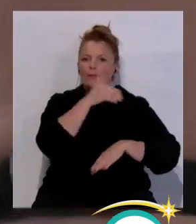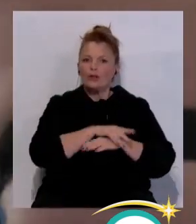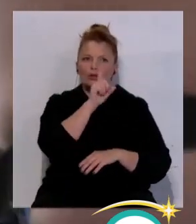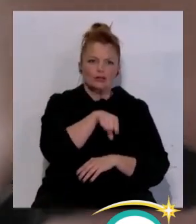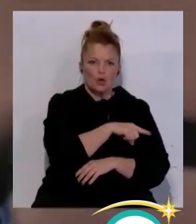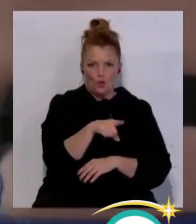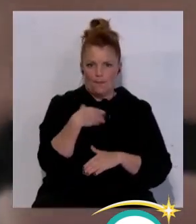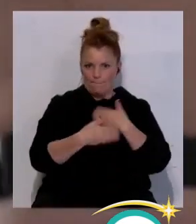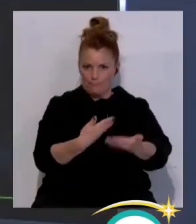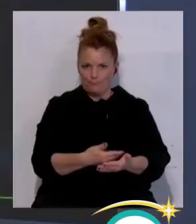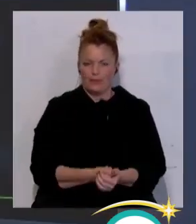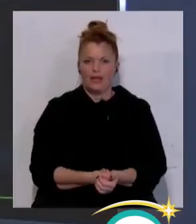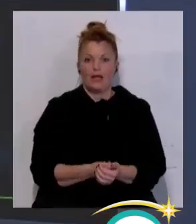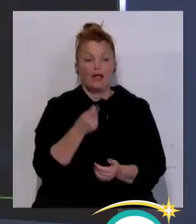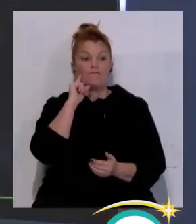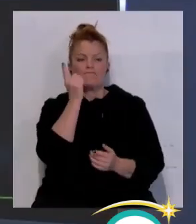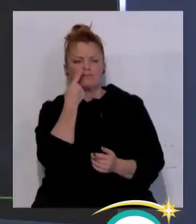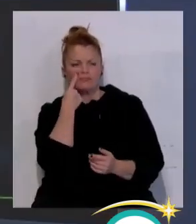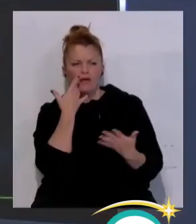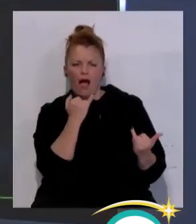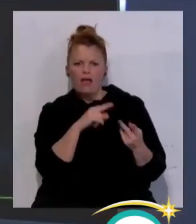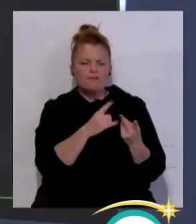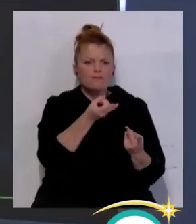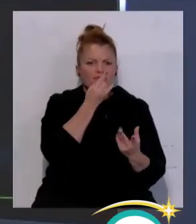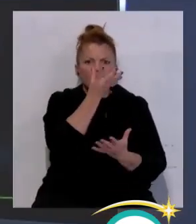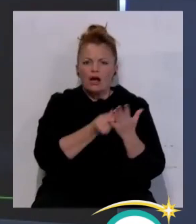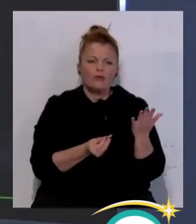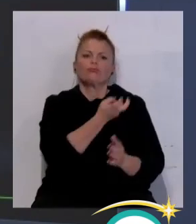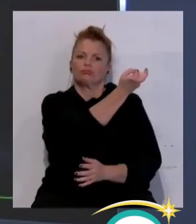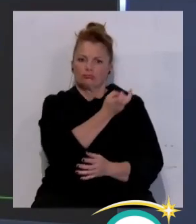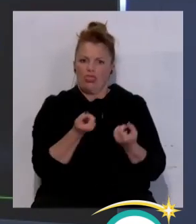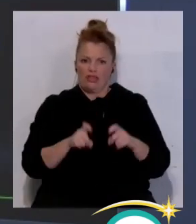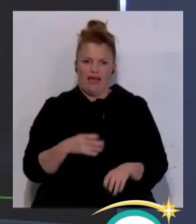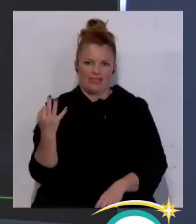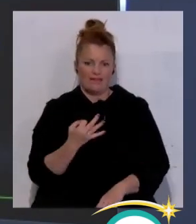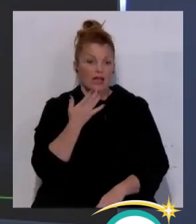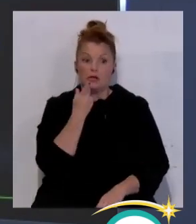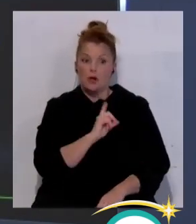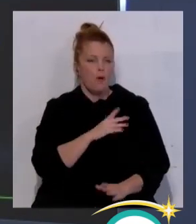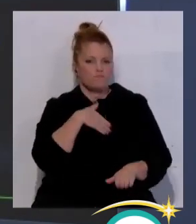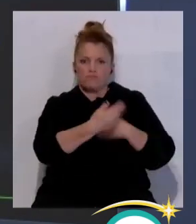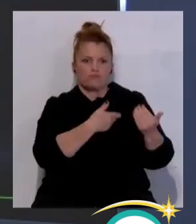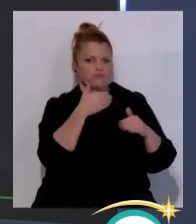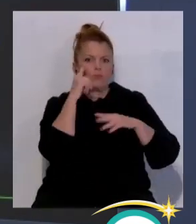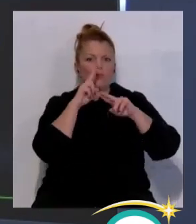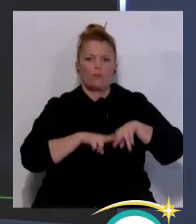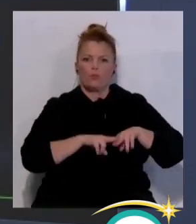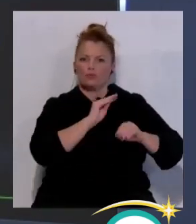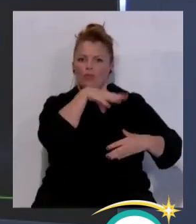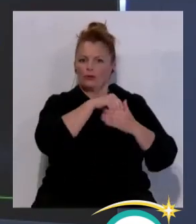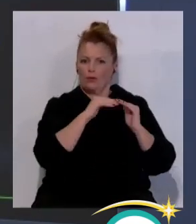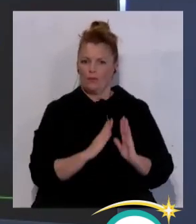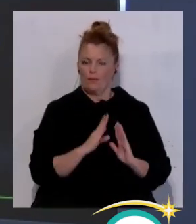está haciendo. ¿Que detectamos alguna anomalía? No lo citamos presencial. ¿Que no? Pues el paciente sigue con el programa supervisado. Y